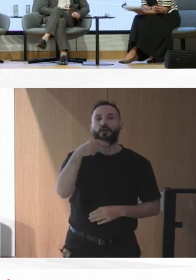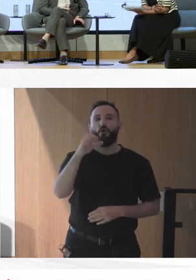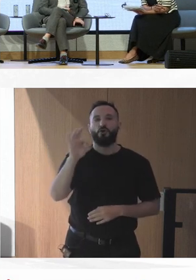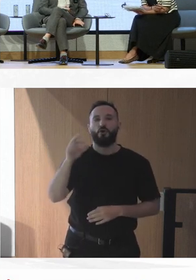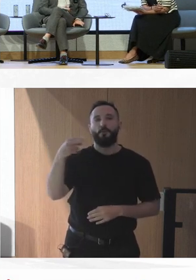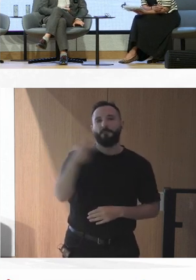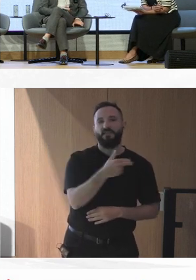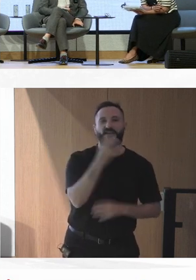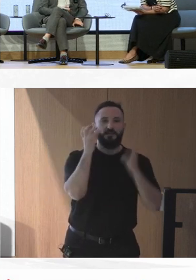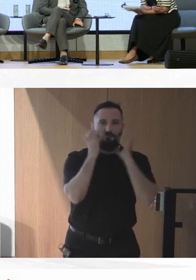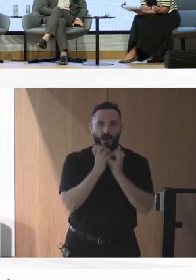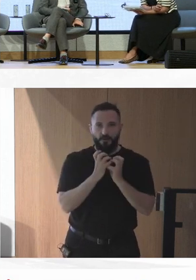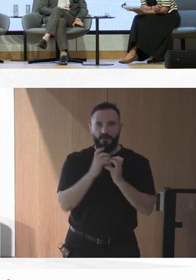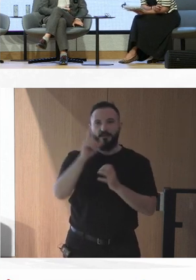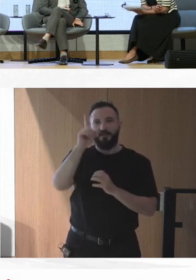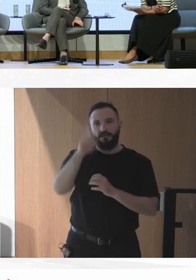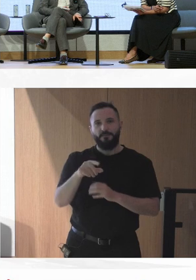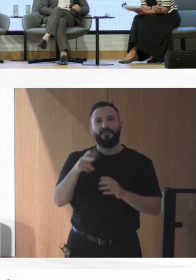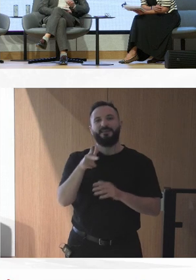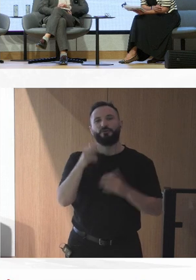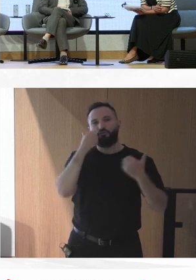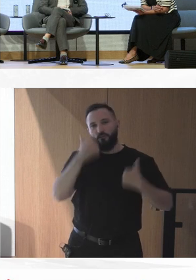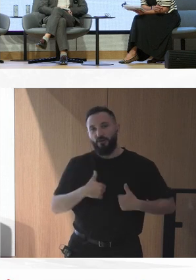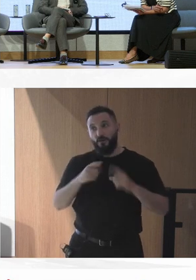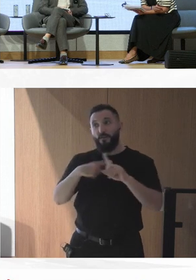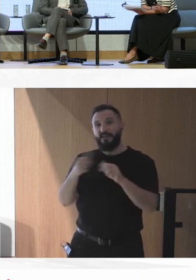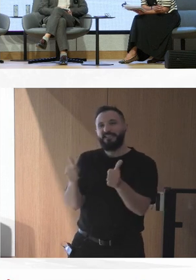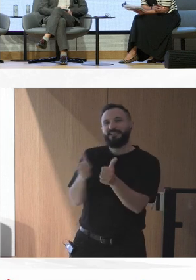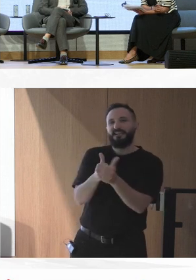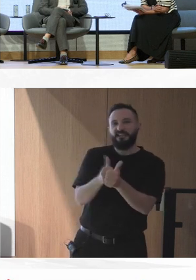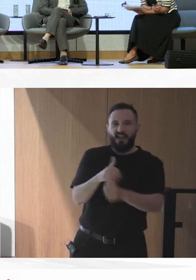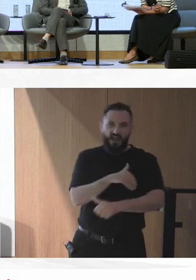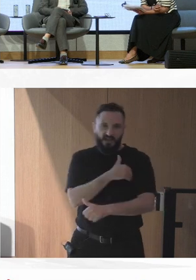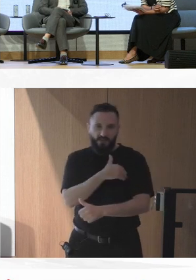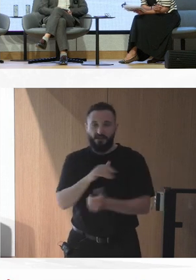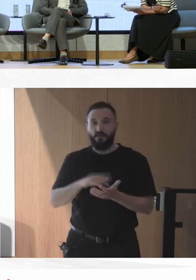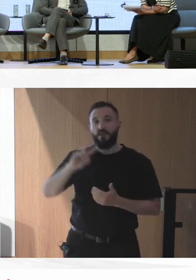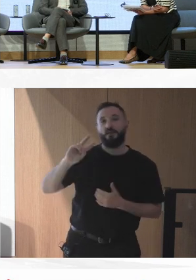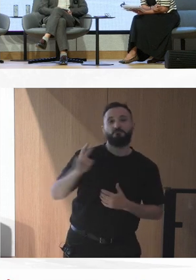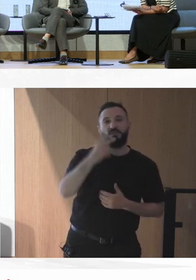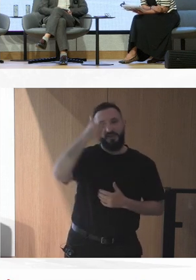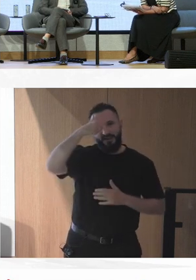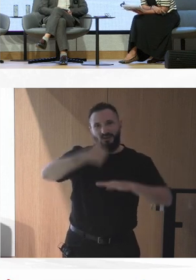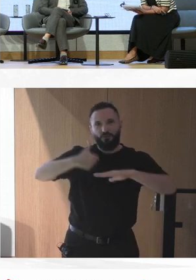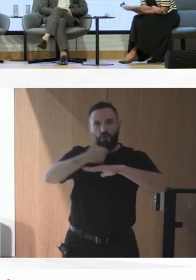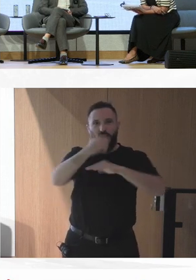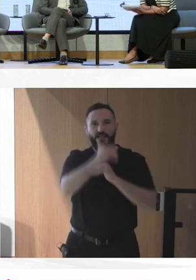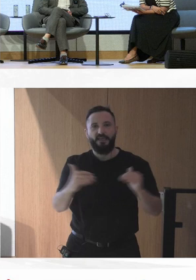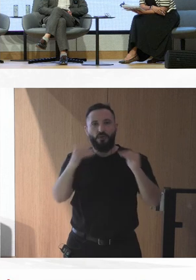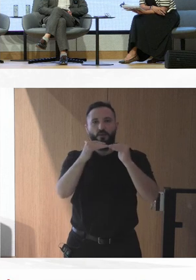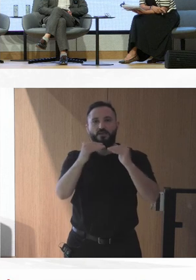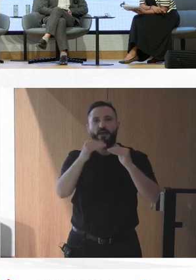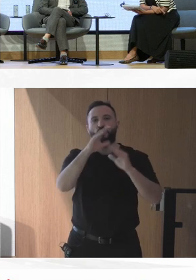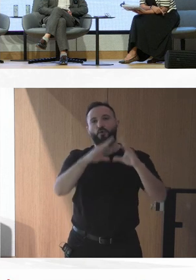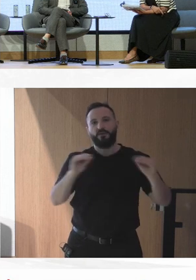Humanos, de la que también es secretaria académica. Es vicerrectora de Igualdad en la Universidad